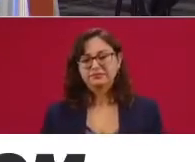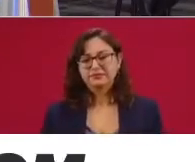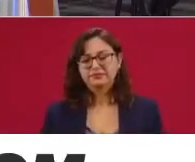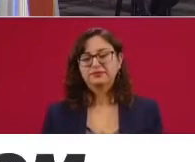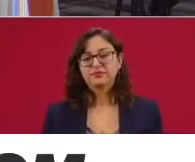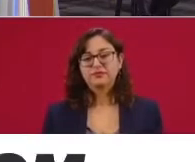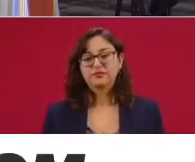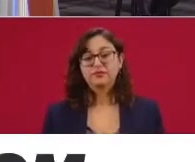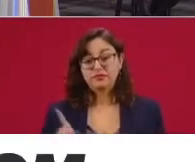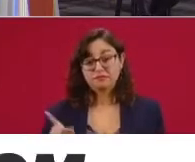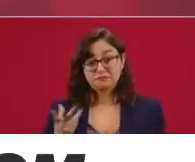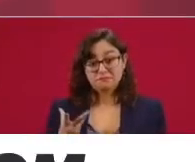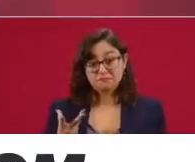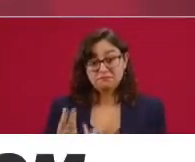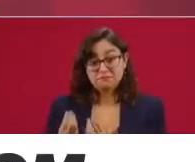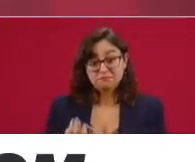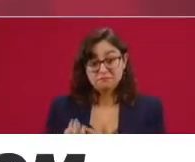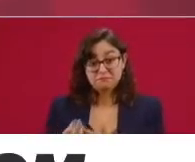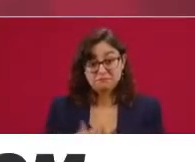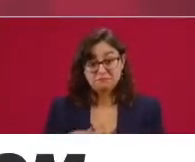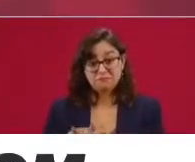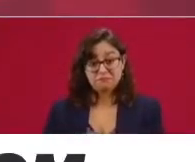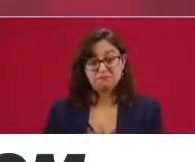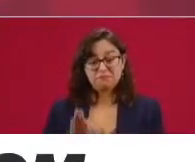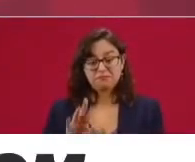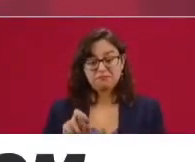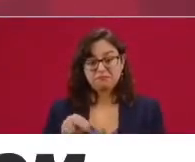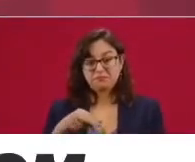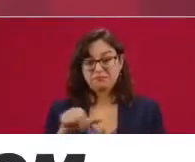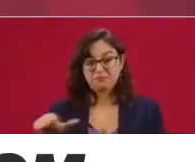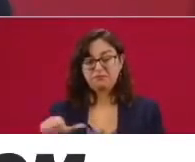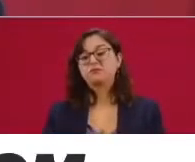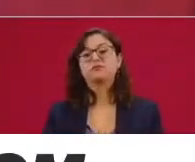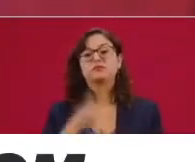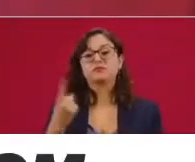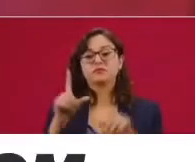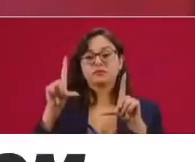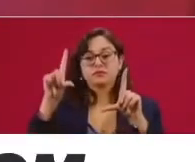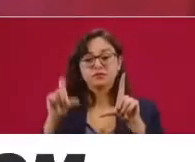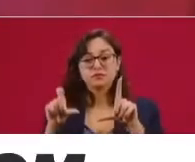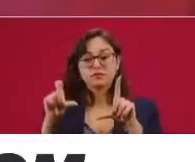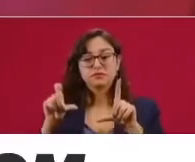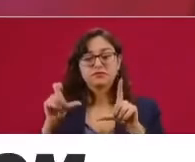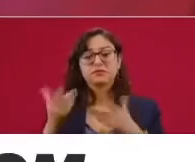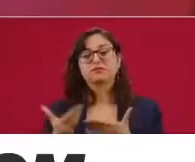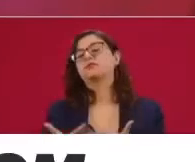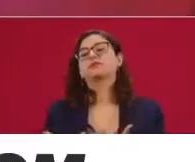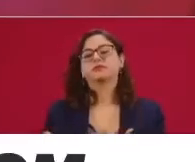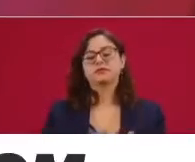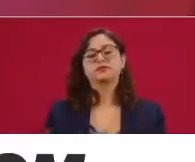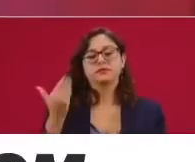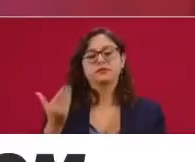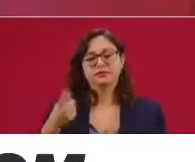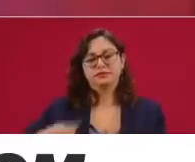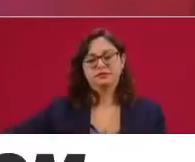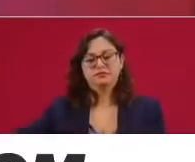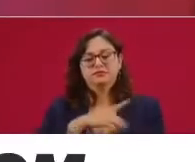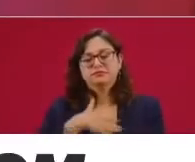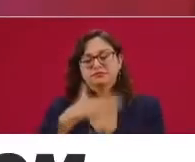Y digo que es simpatizante porque antes de que se tomara esa foto, ya sabíamos por los